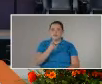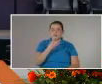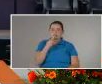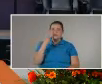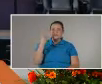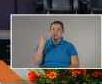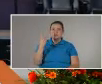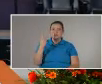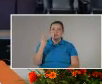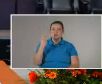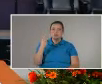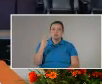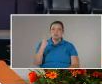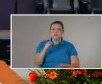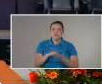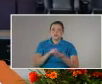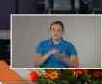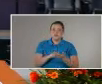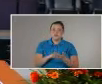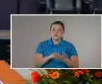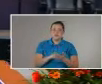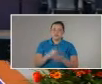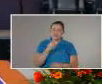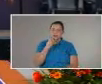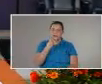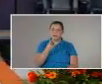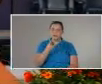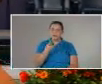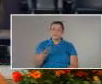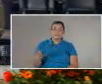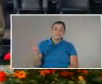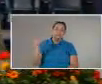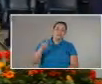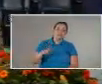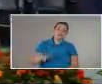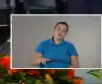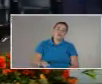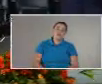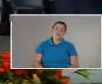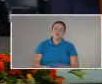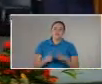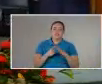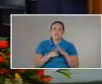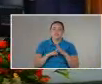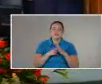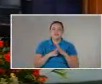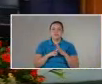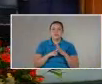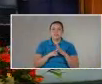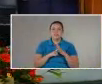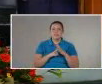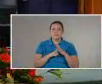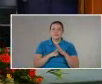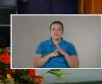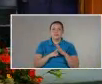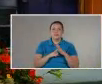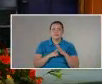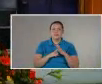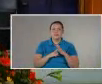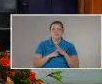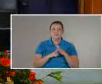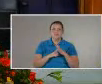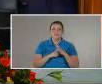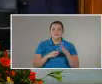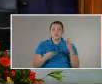llama a perdonar aún en esa situación. Y luego comienza algo que, así lo ponen los expertos, el